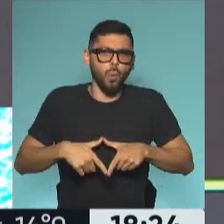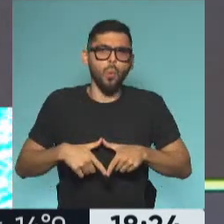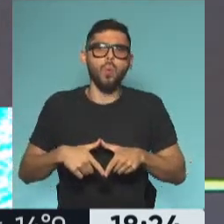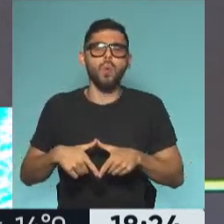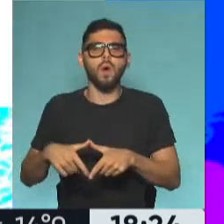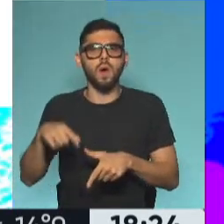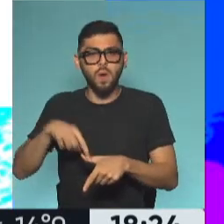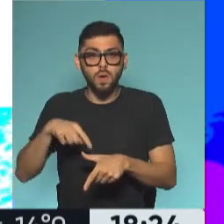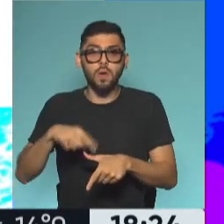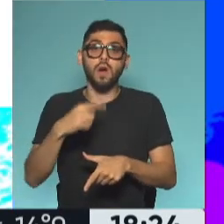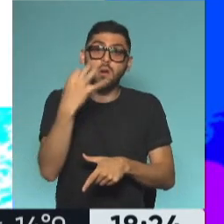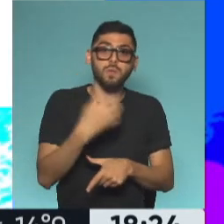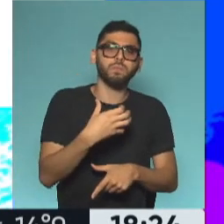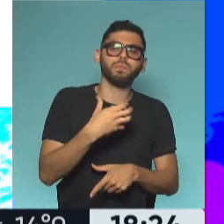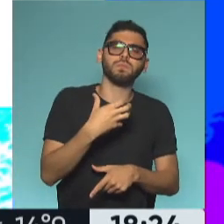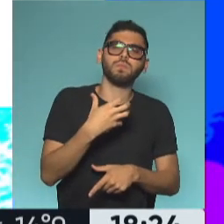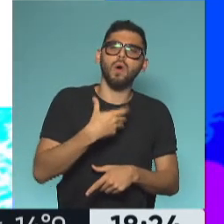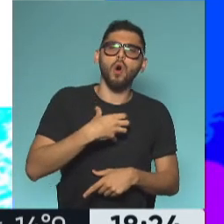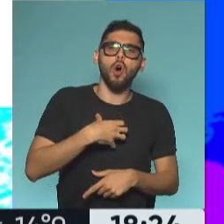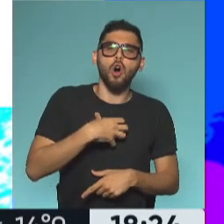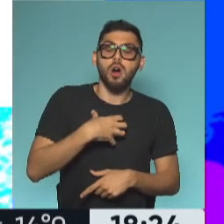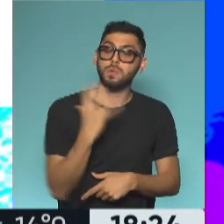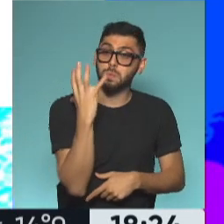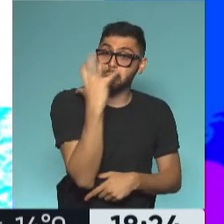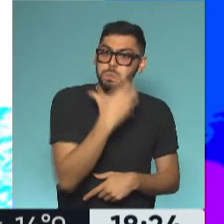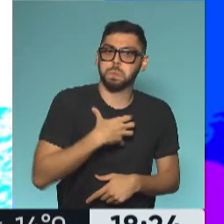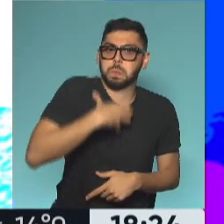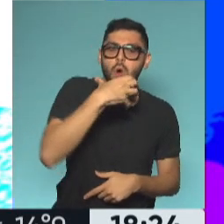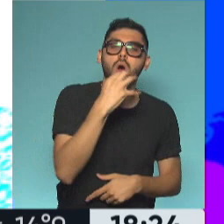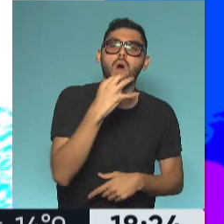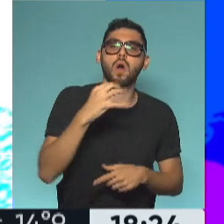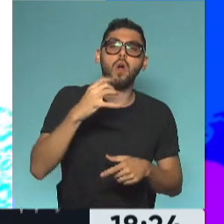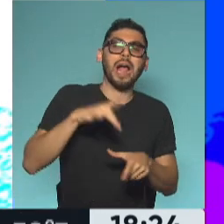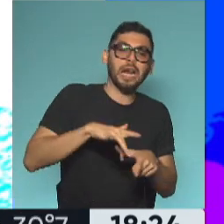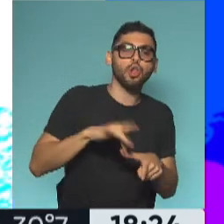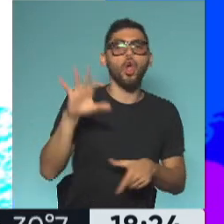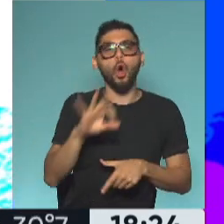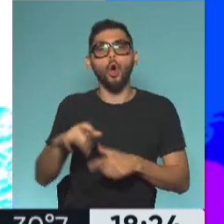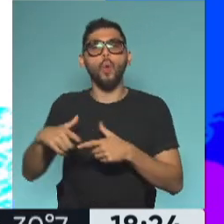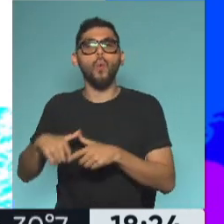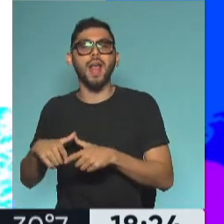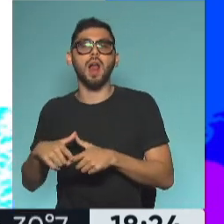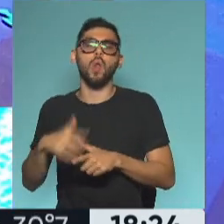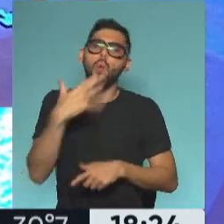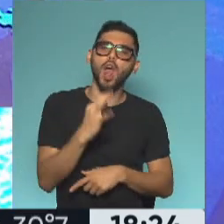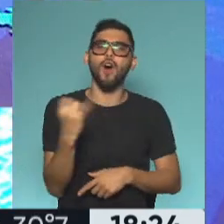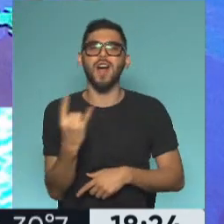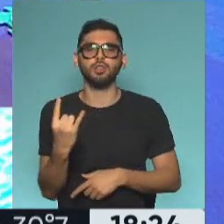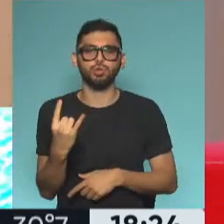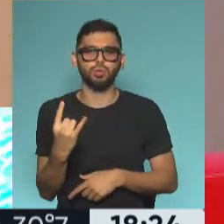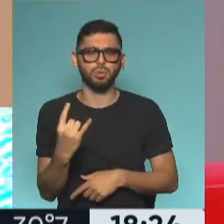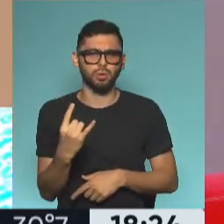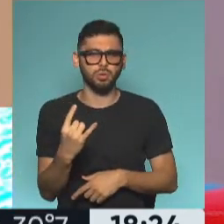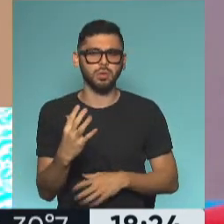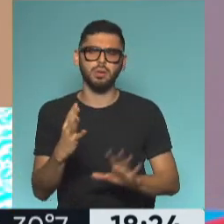tienen orgasmos clitorianos u orgasmos vaginales? ¿Verdadero o falso? O sea, si tiene los dos... Para